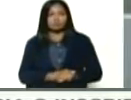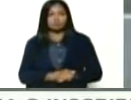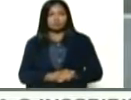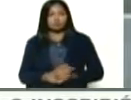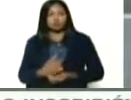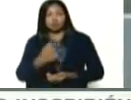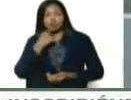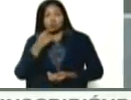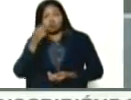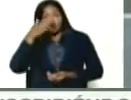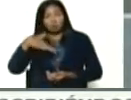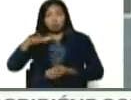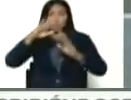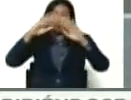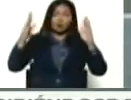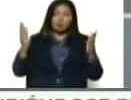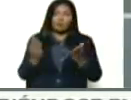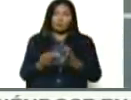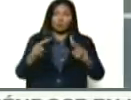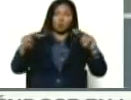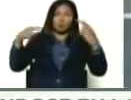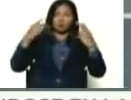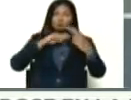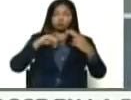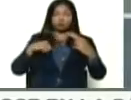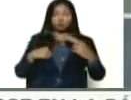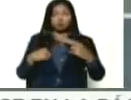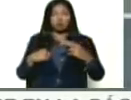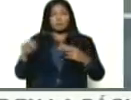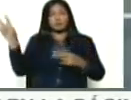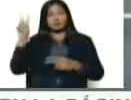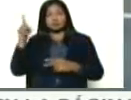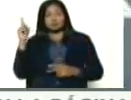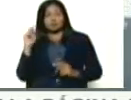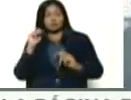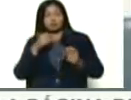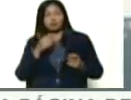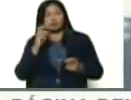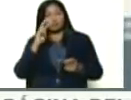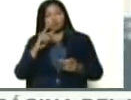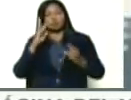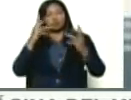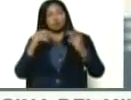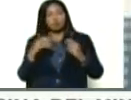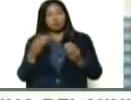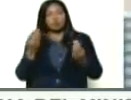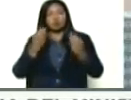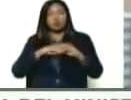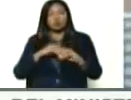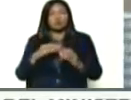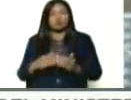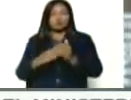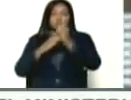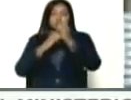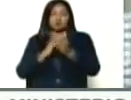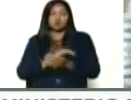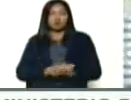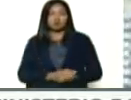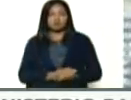pueblos del mundo a la gente que nos ve venezuela tiene el récord mundial de número de consultas y elecciones